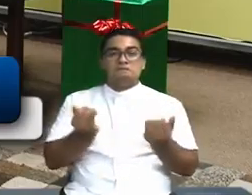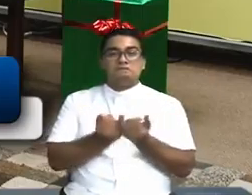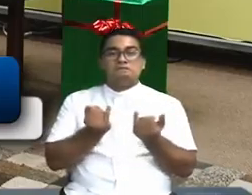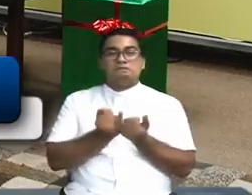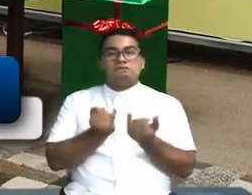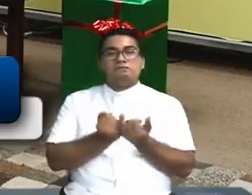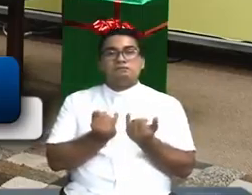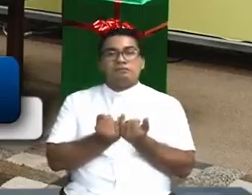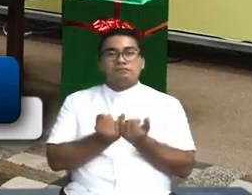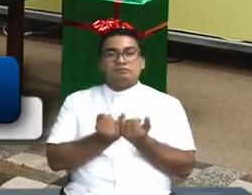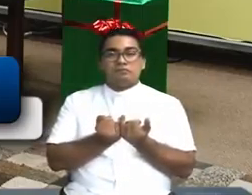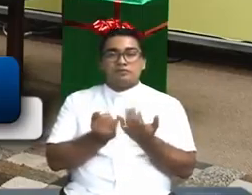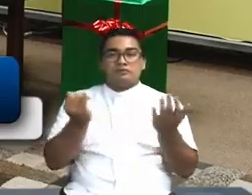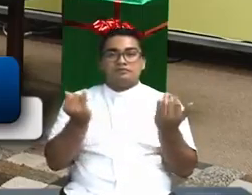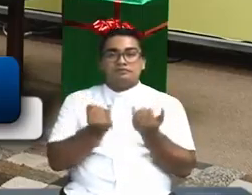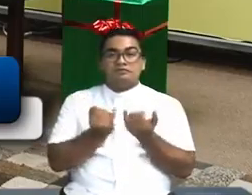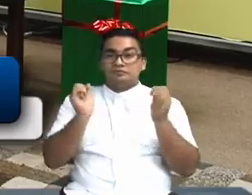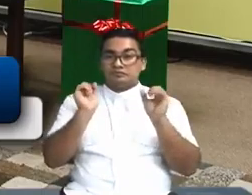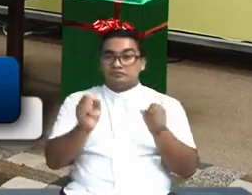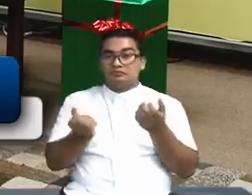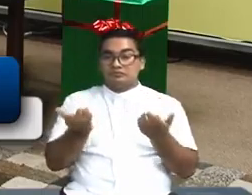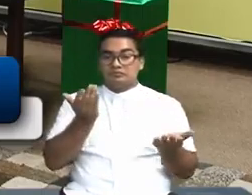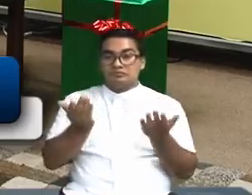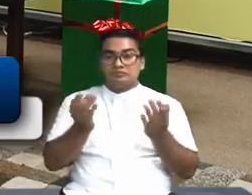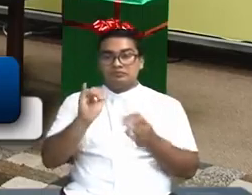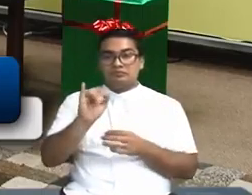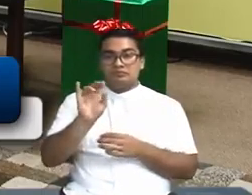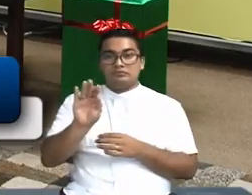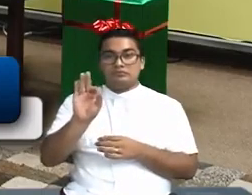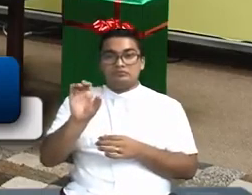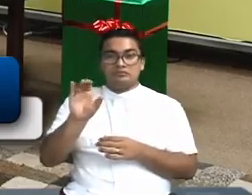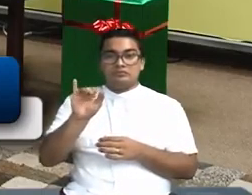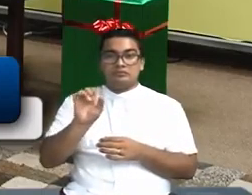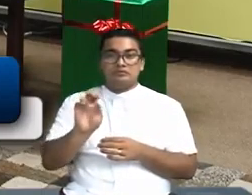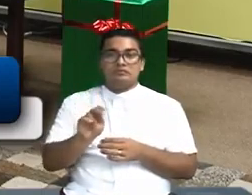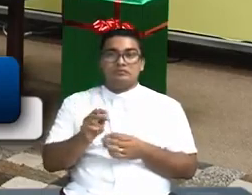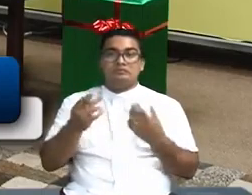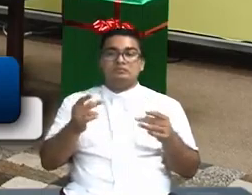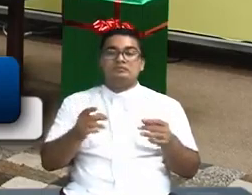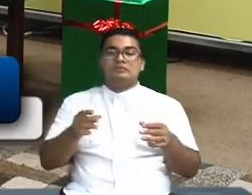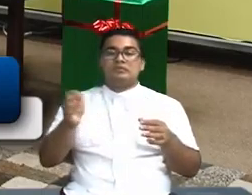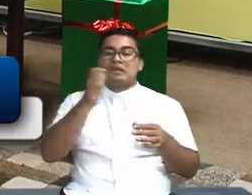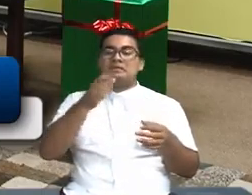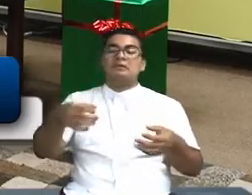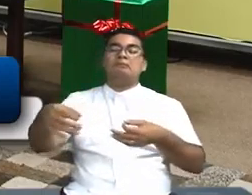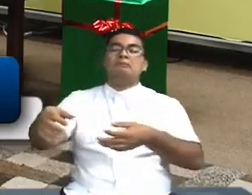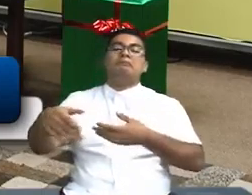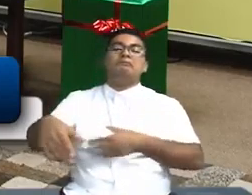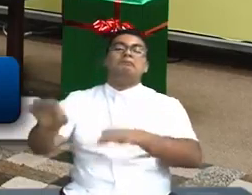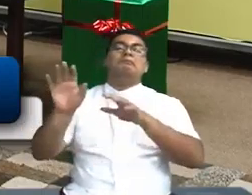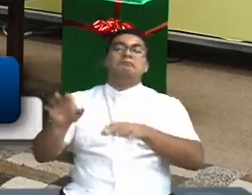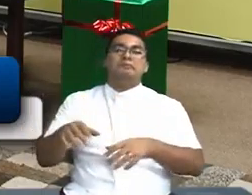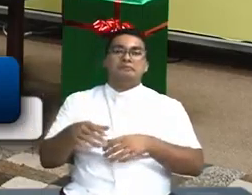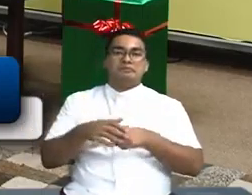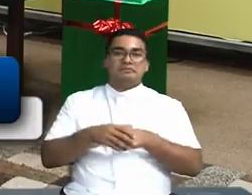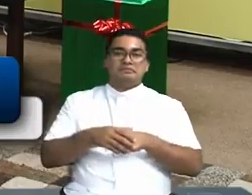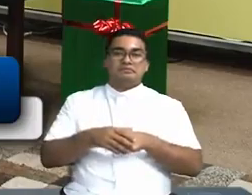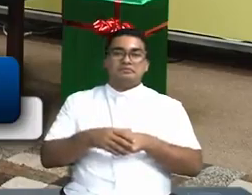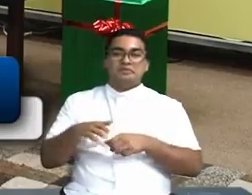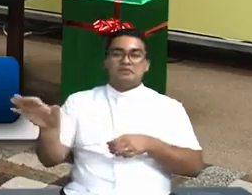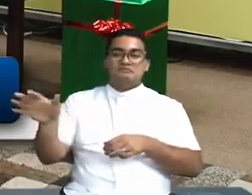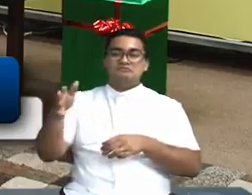cepillo, también nos puede provocar infección, más cuando lo dejamos a la intemperie, que lo dejamos ahí al